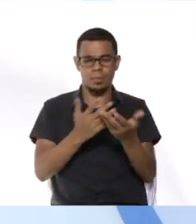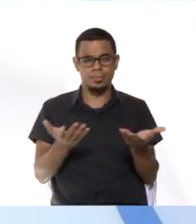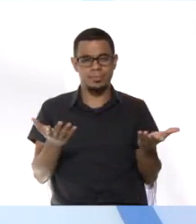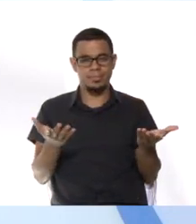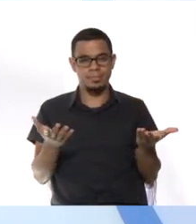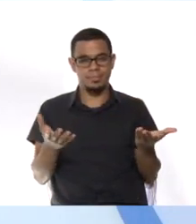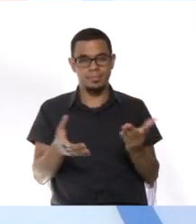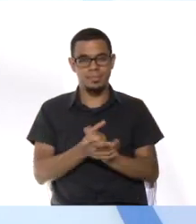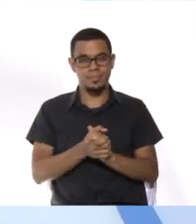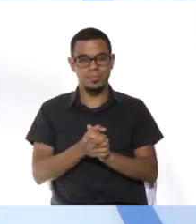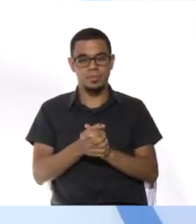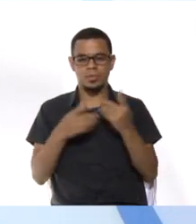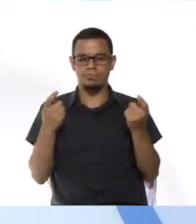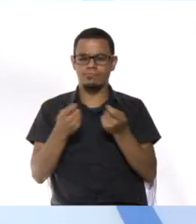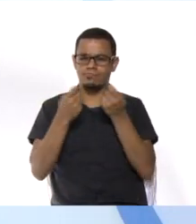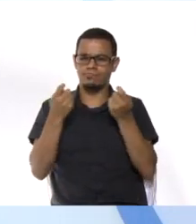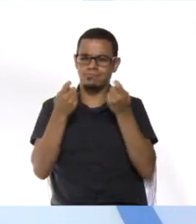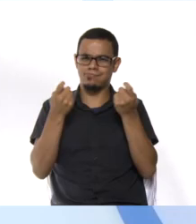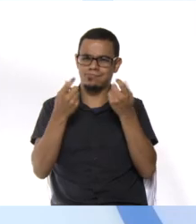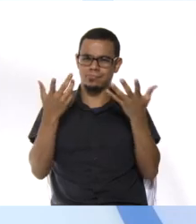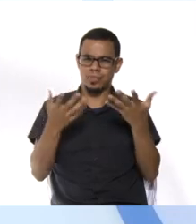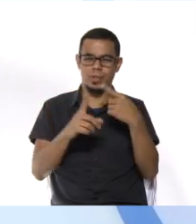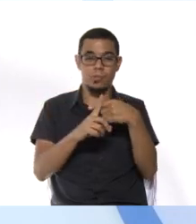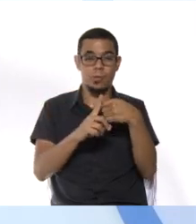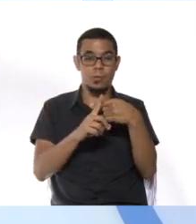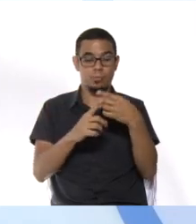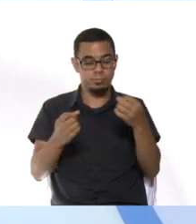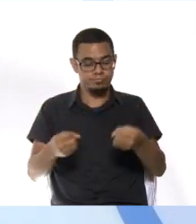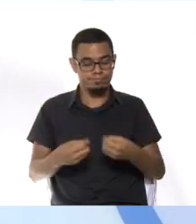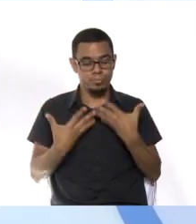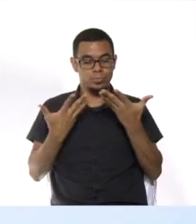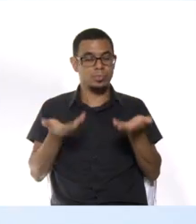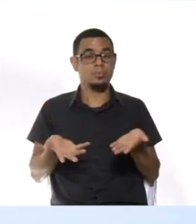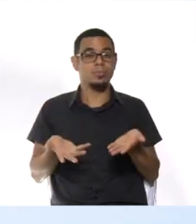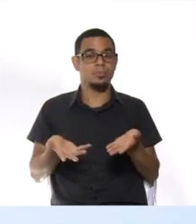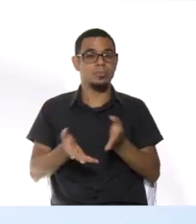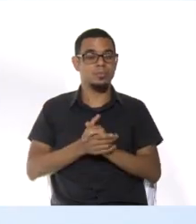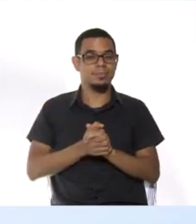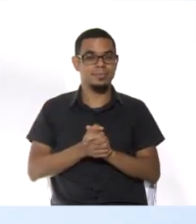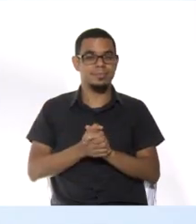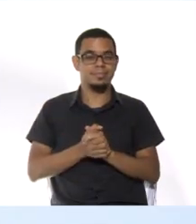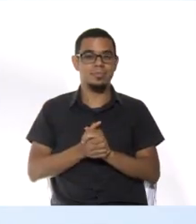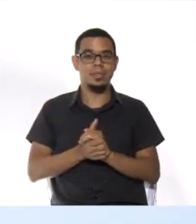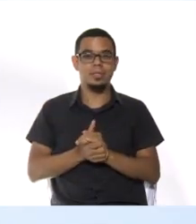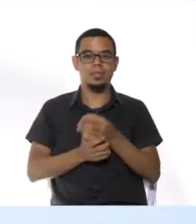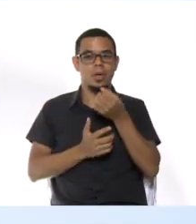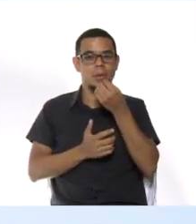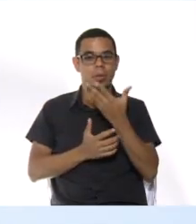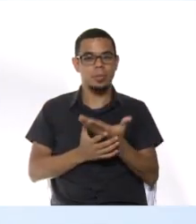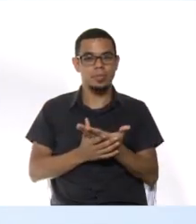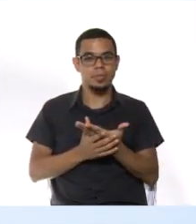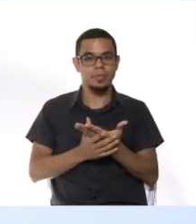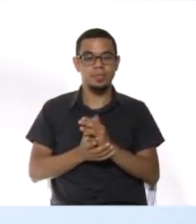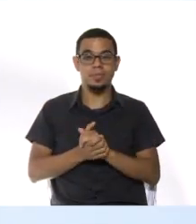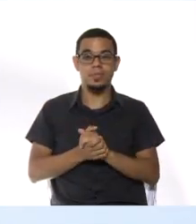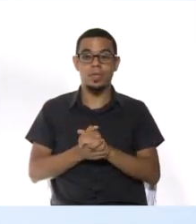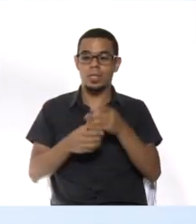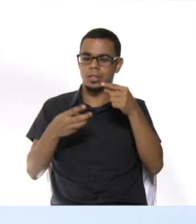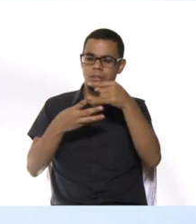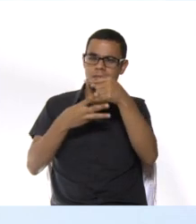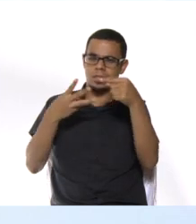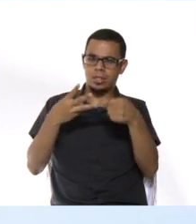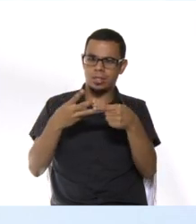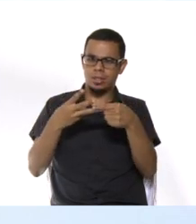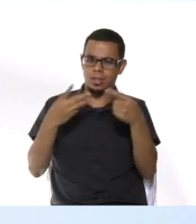cuidamos nosotros. Seamos multiplicadores de lo positivo. ¿Y qué les parece, amigos y amigas, si estas